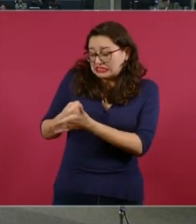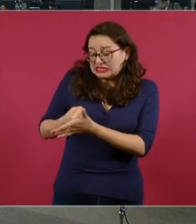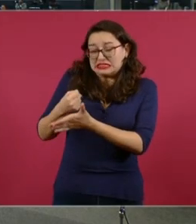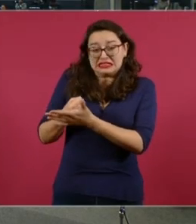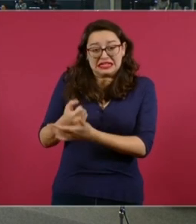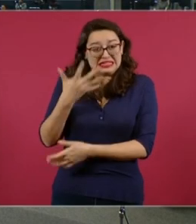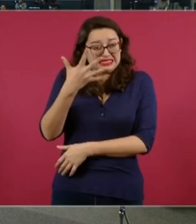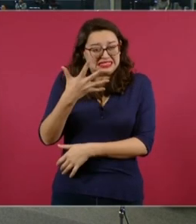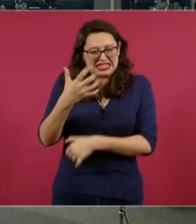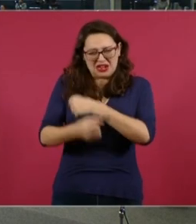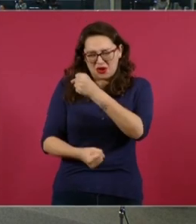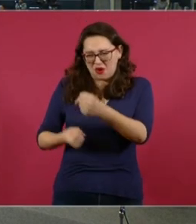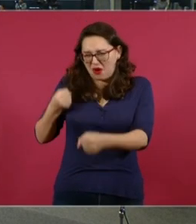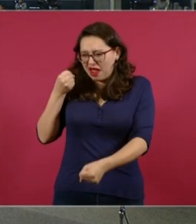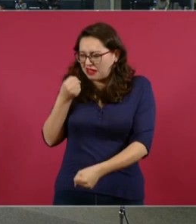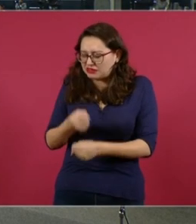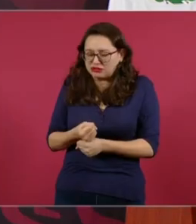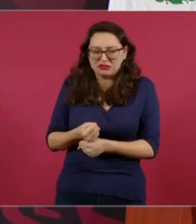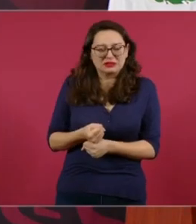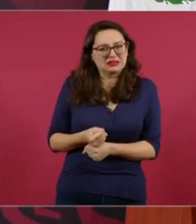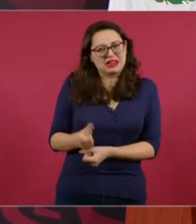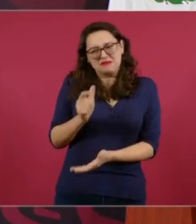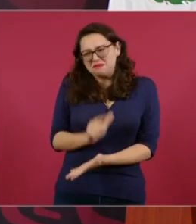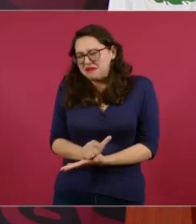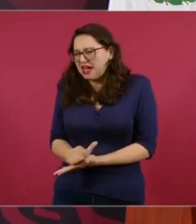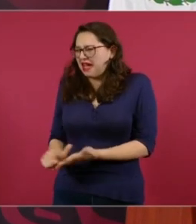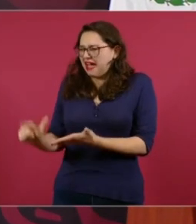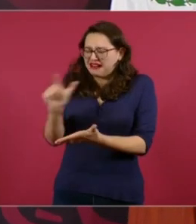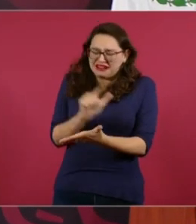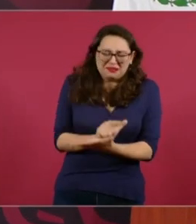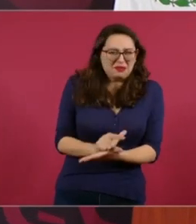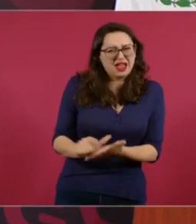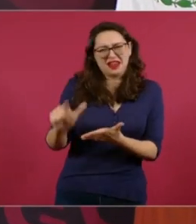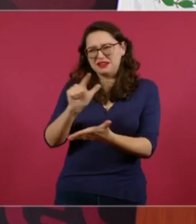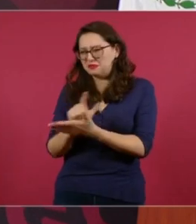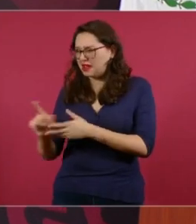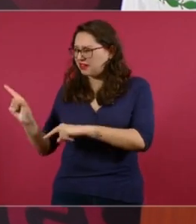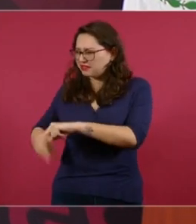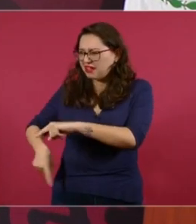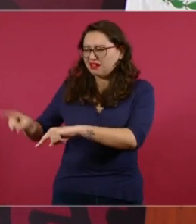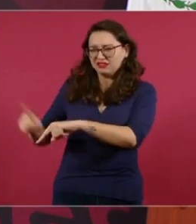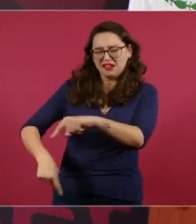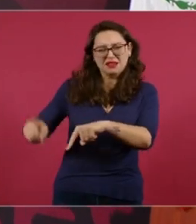desbrozar el camino, limpiar el camino, sentar las bases.